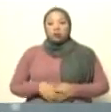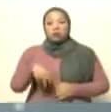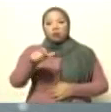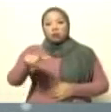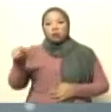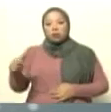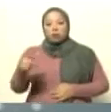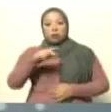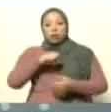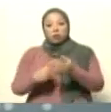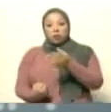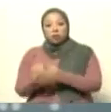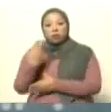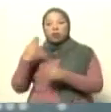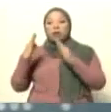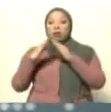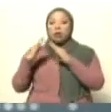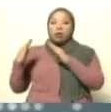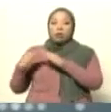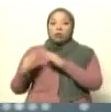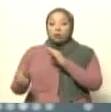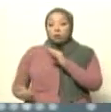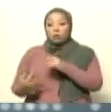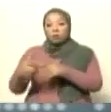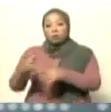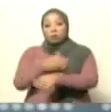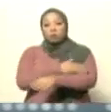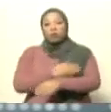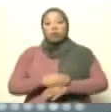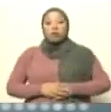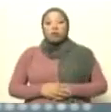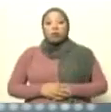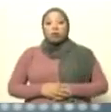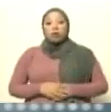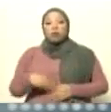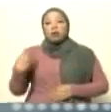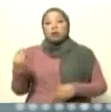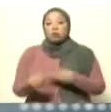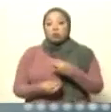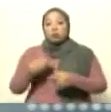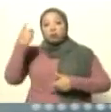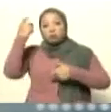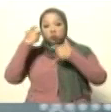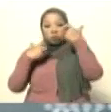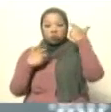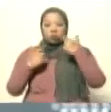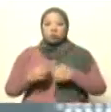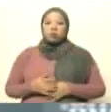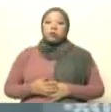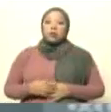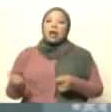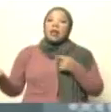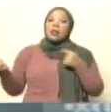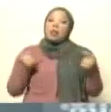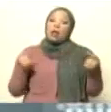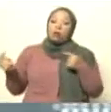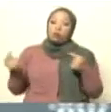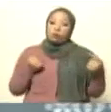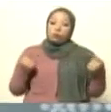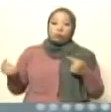de él al Palacio de Miraflores, donde se le entrega. Y lo primero que hace el comandante Chávez es llamar al diálogo